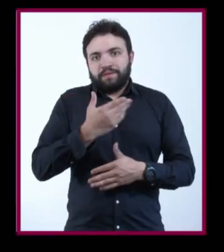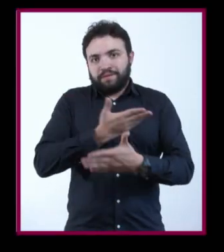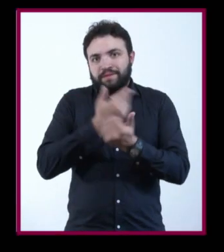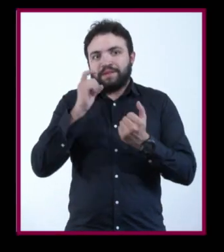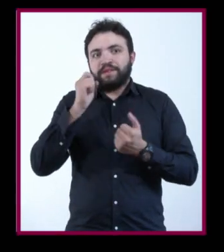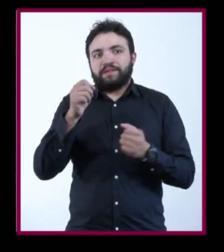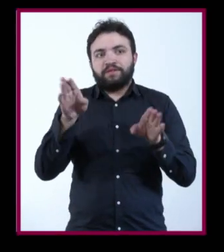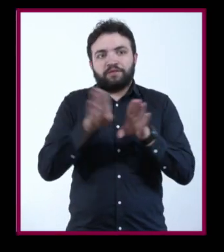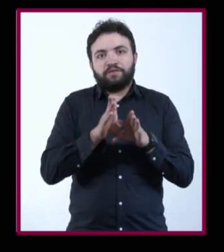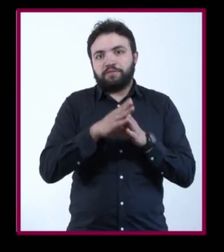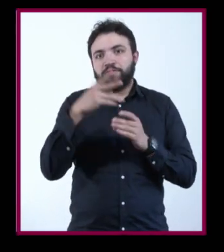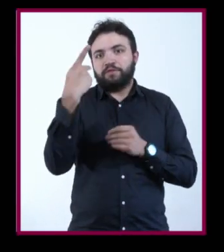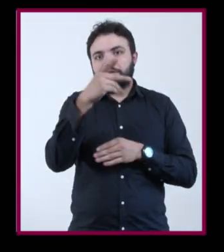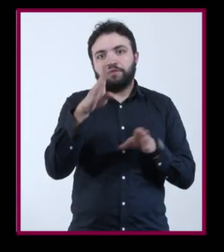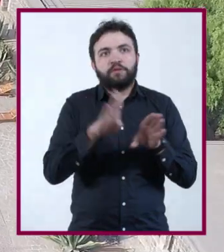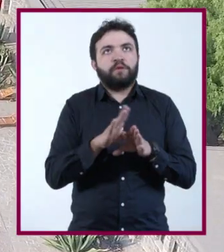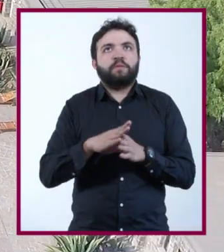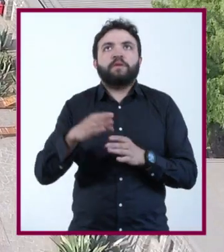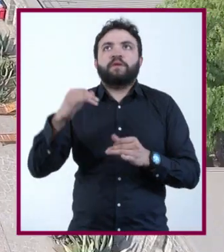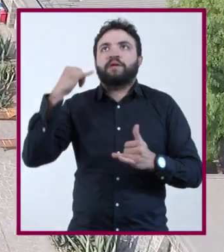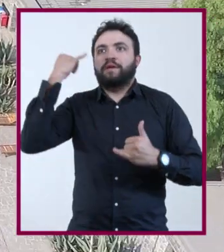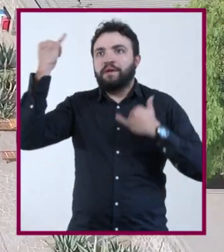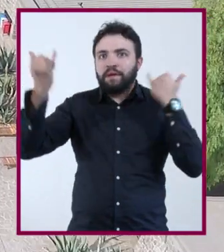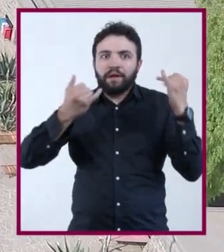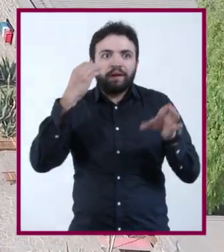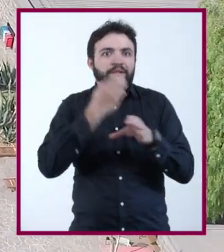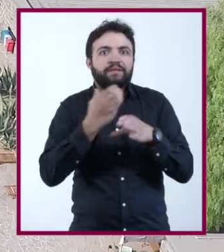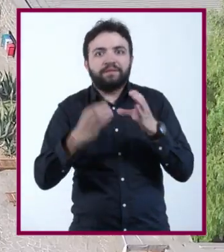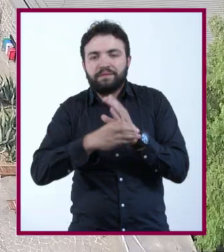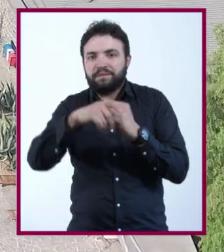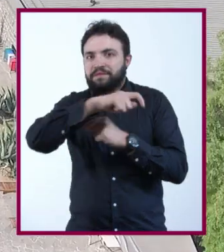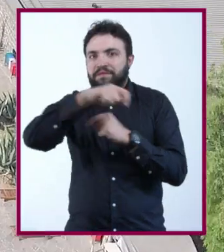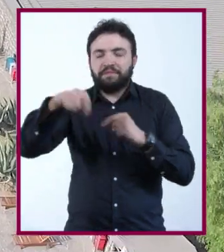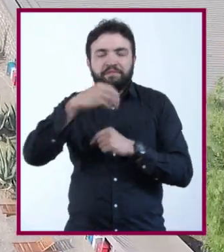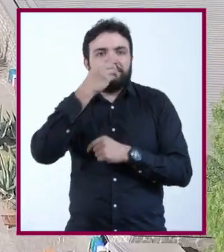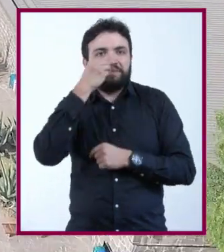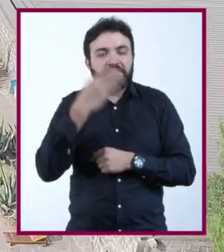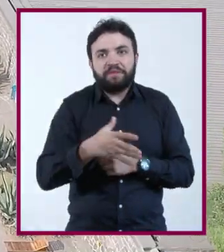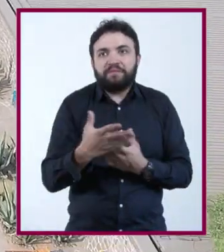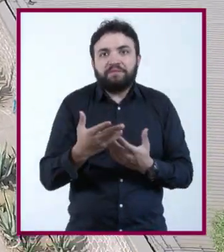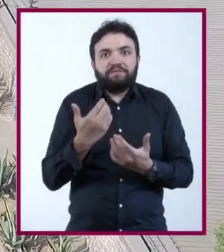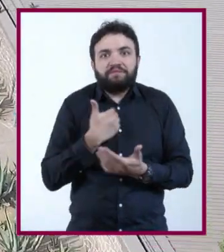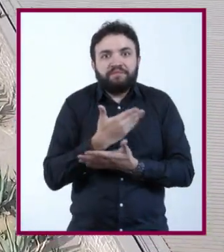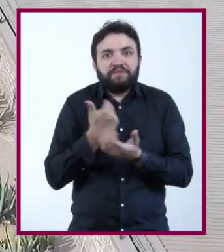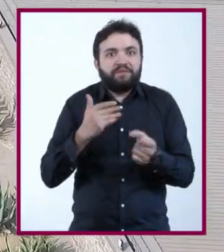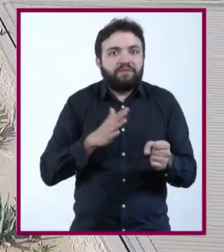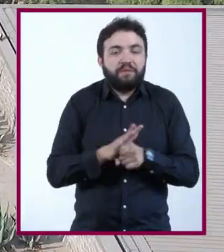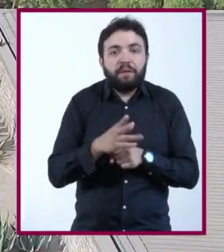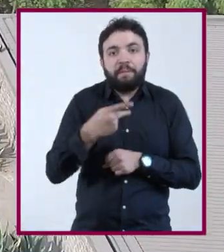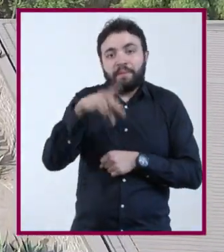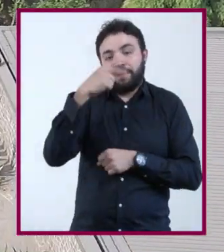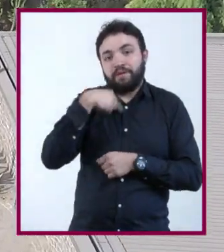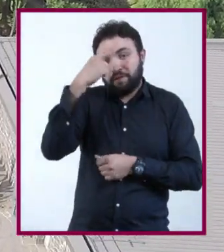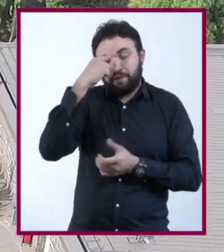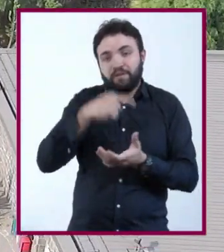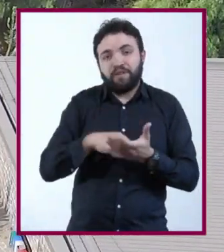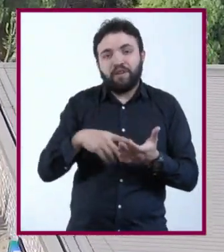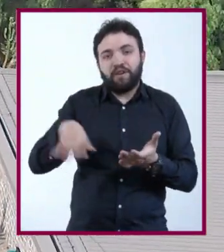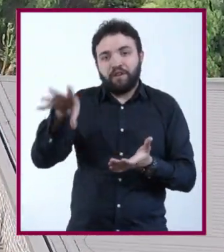Nunca sé si decir que es arquitectura funcionalista, orgánica, fantástica o cómo, pero creo que puede ser